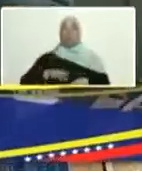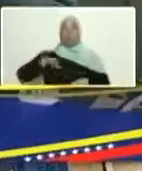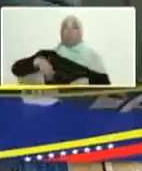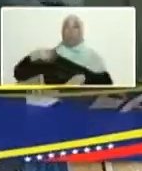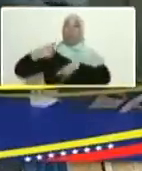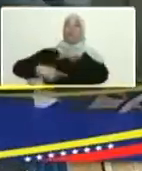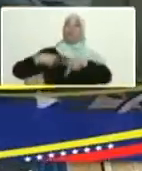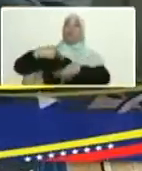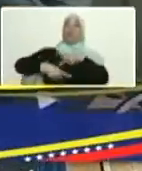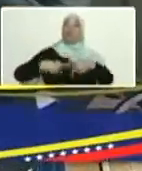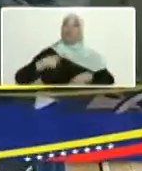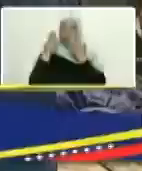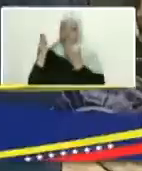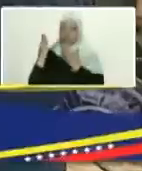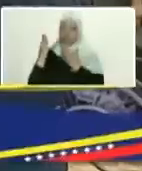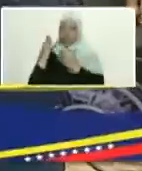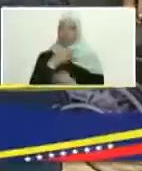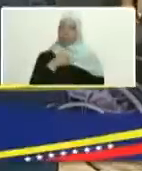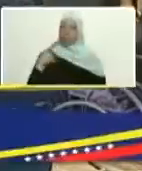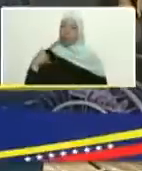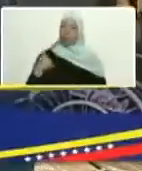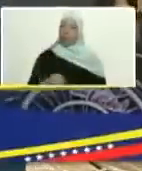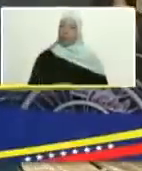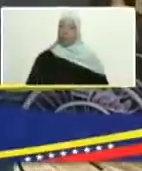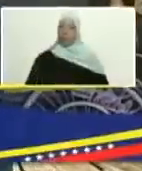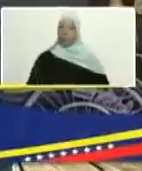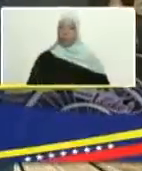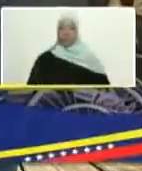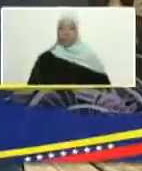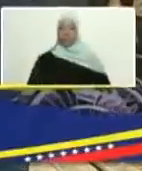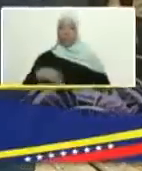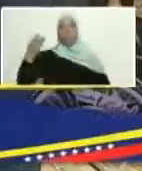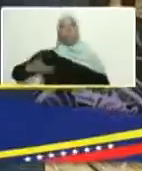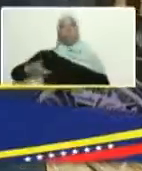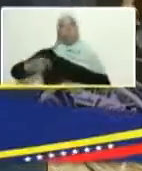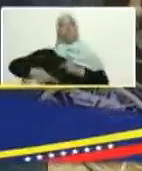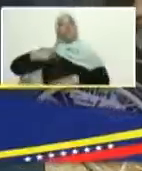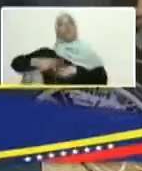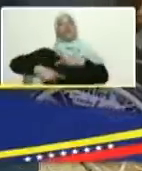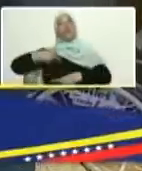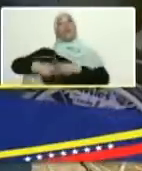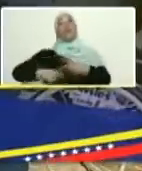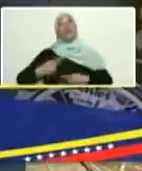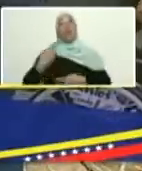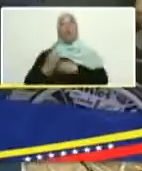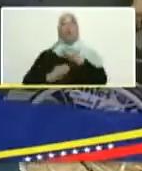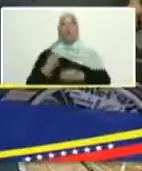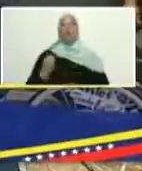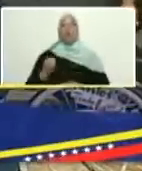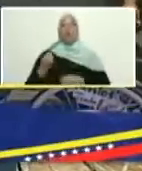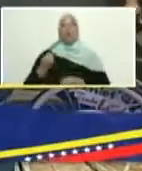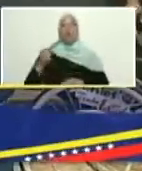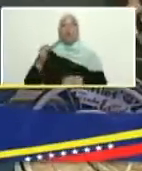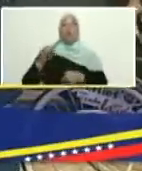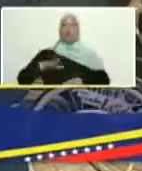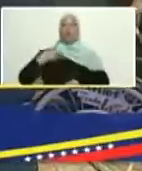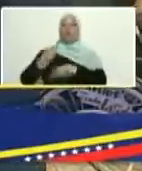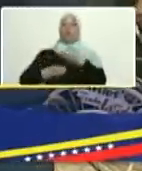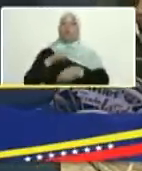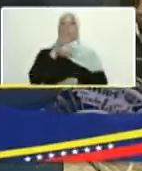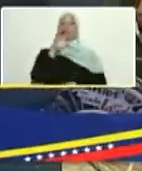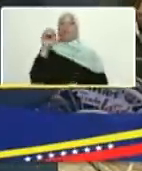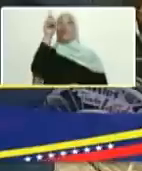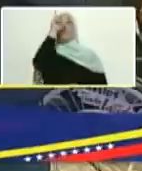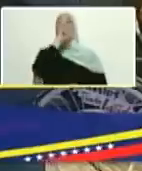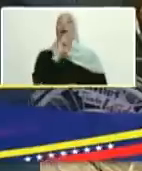el proceso de aceración. Este importante proceso, como es el cable de aluminio que tenía 50